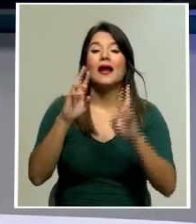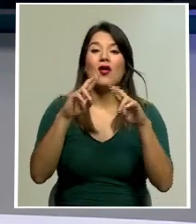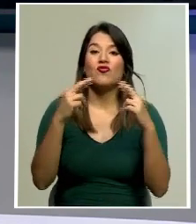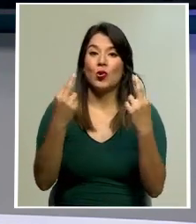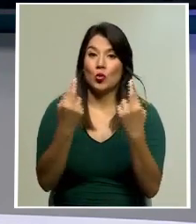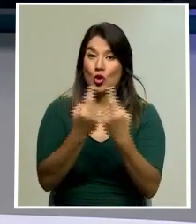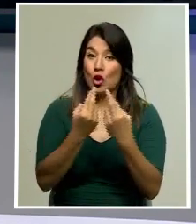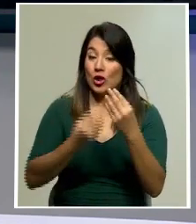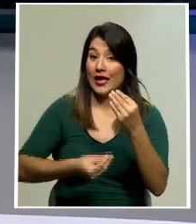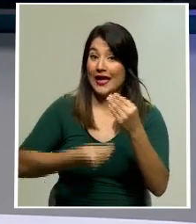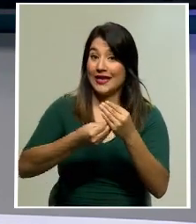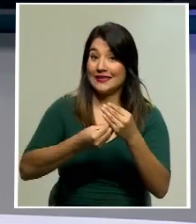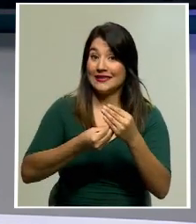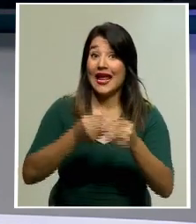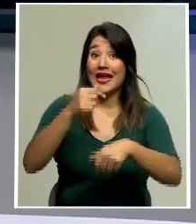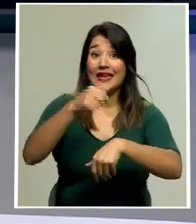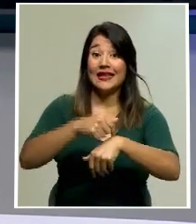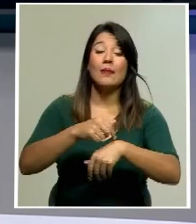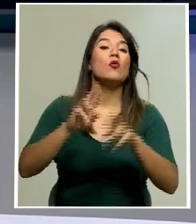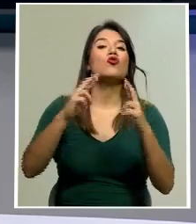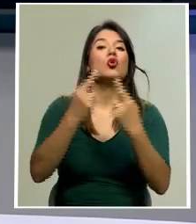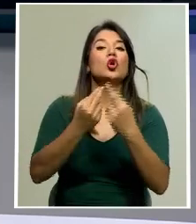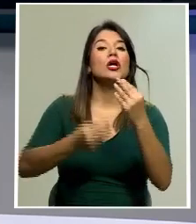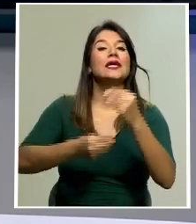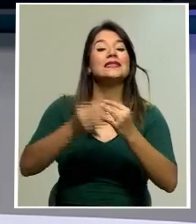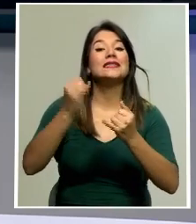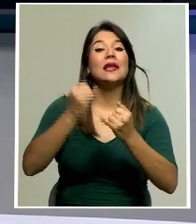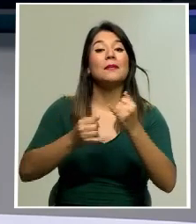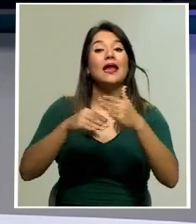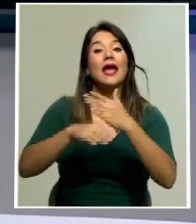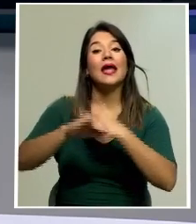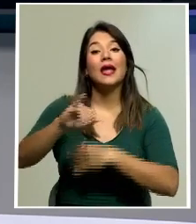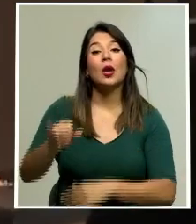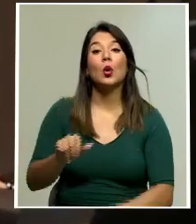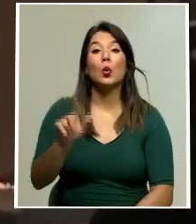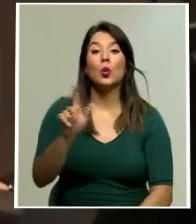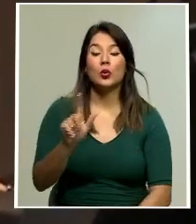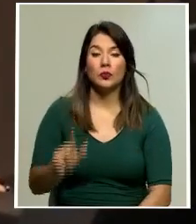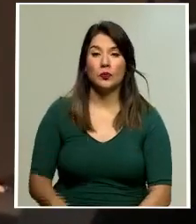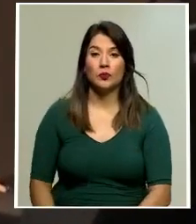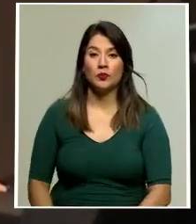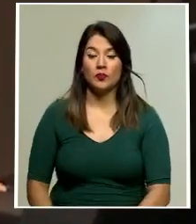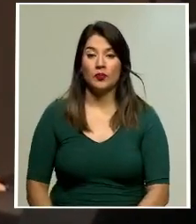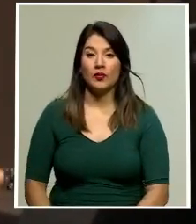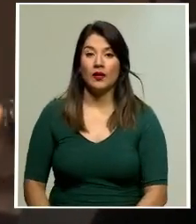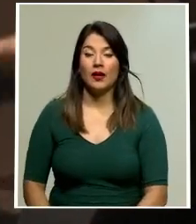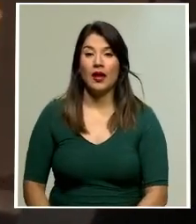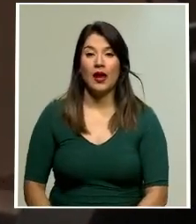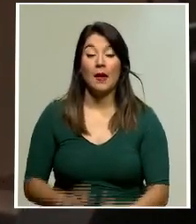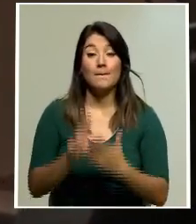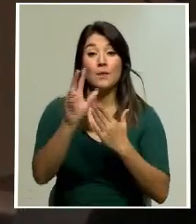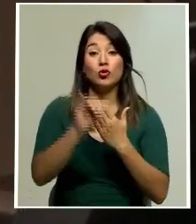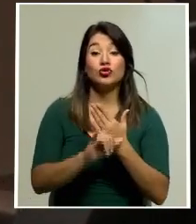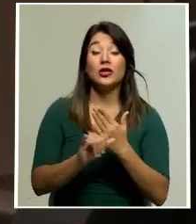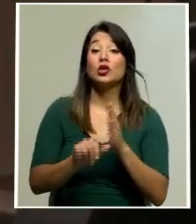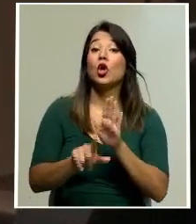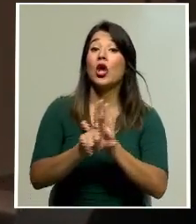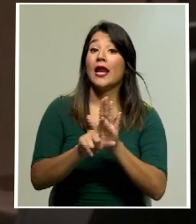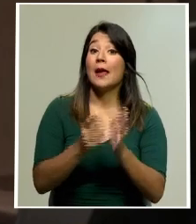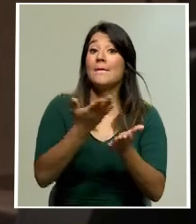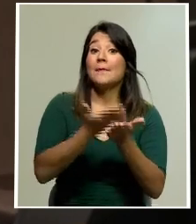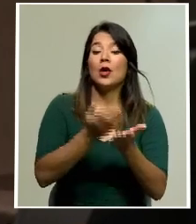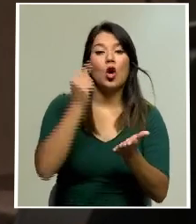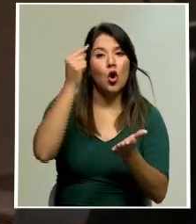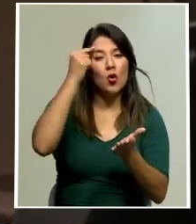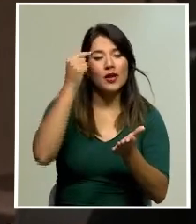extraordinarias que finalizarán el próximo mes de julio. Entre las iniciativas presentadas destacan proyectos